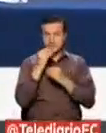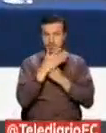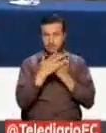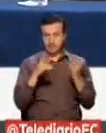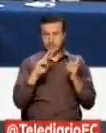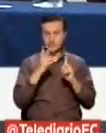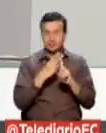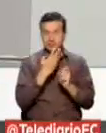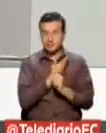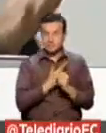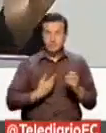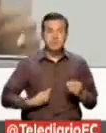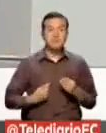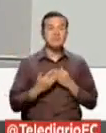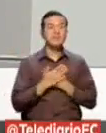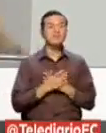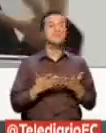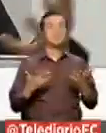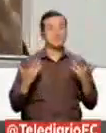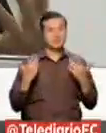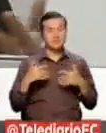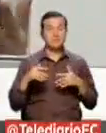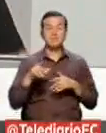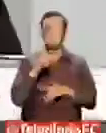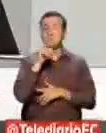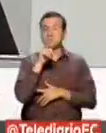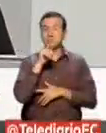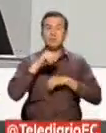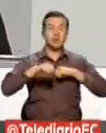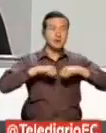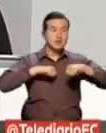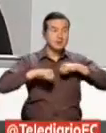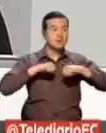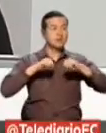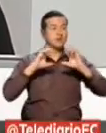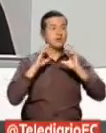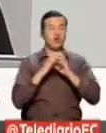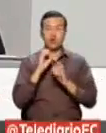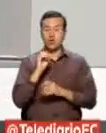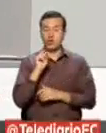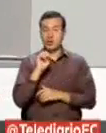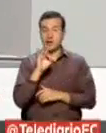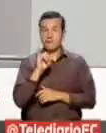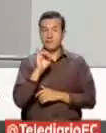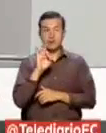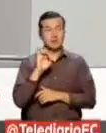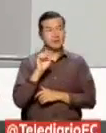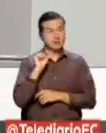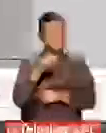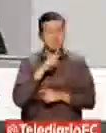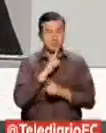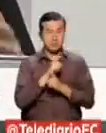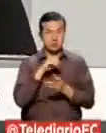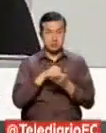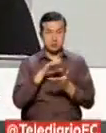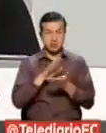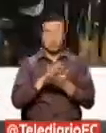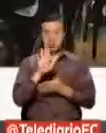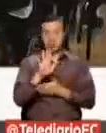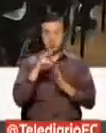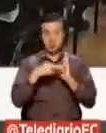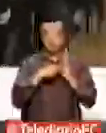segunda mandataria. Que va a ser administrado, gestionado desde la CONAFIPS, ya se va a poder implementar a través de su